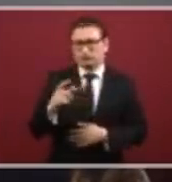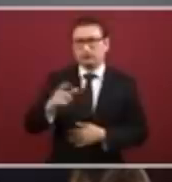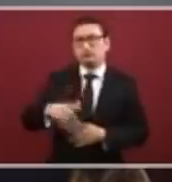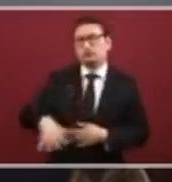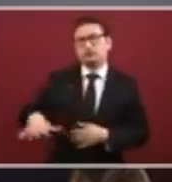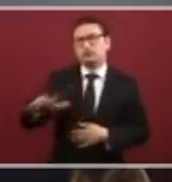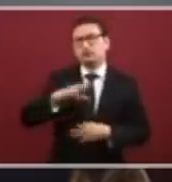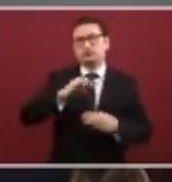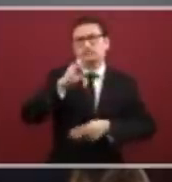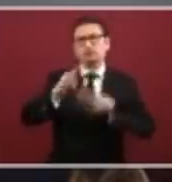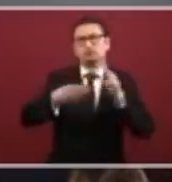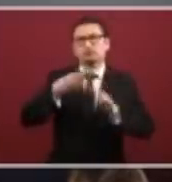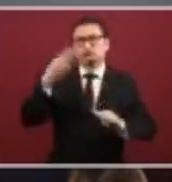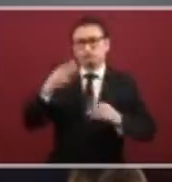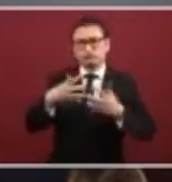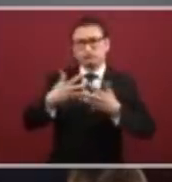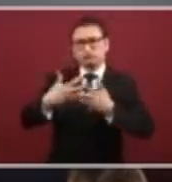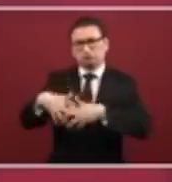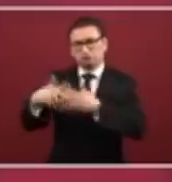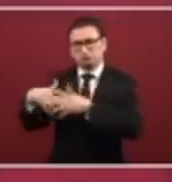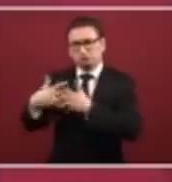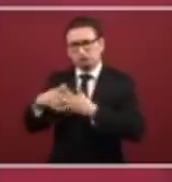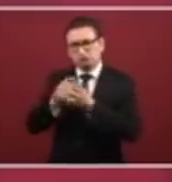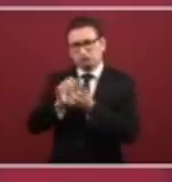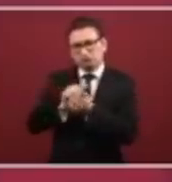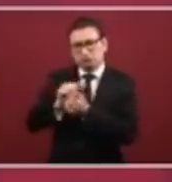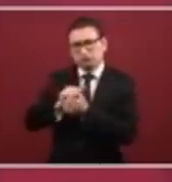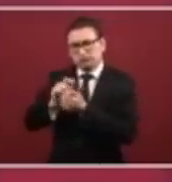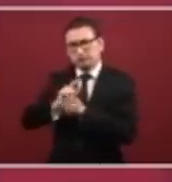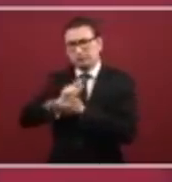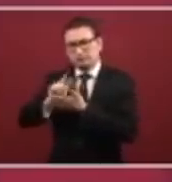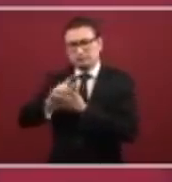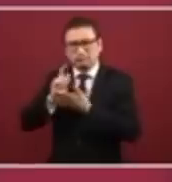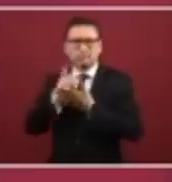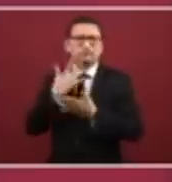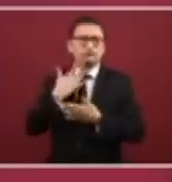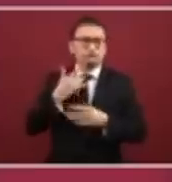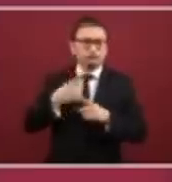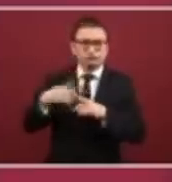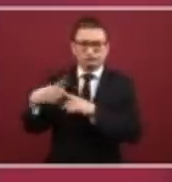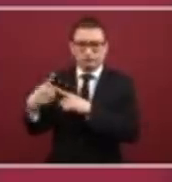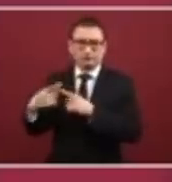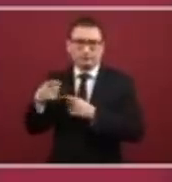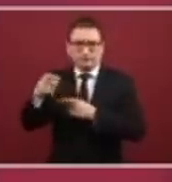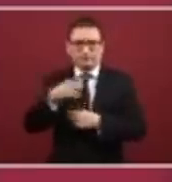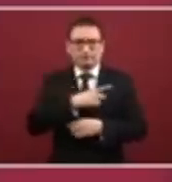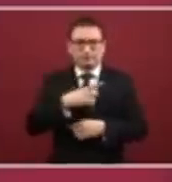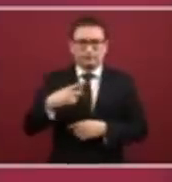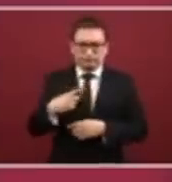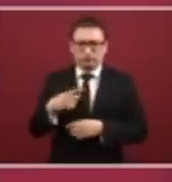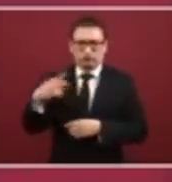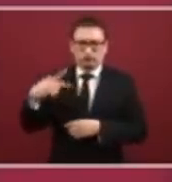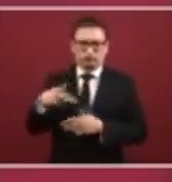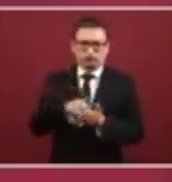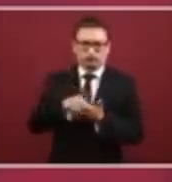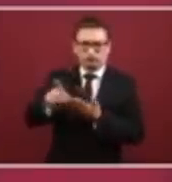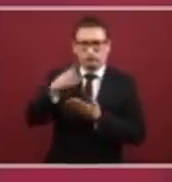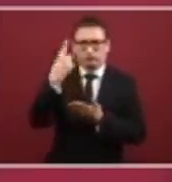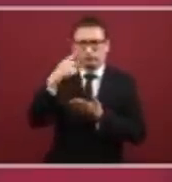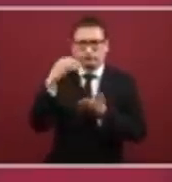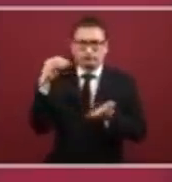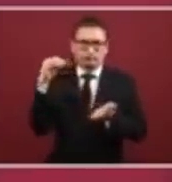mundo, tienen un derecho o una, más que nada,